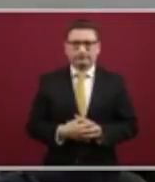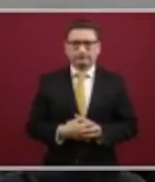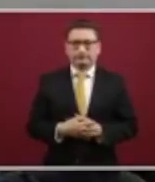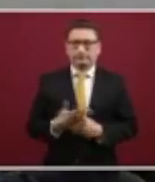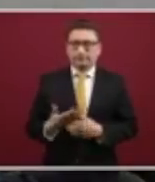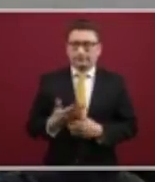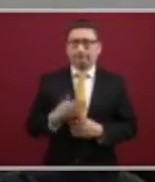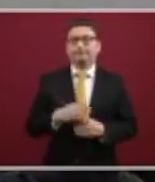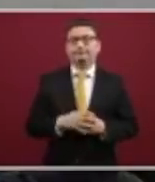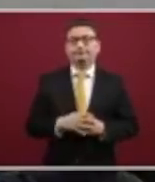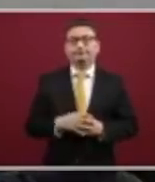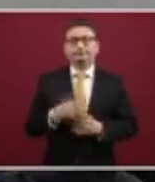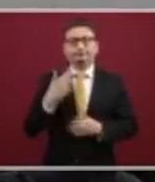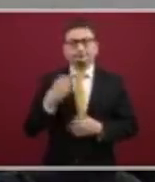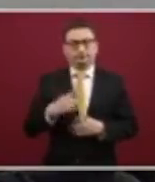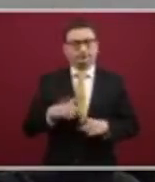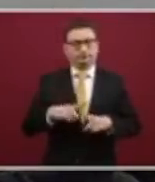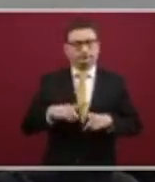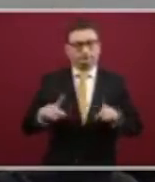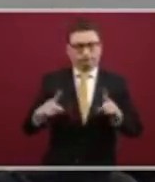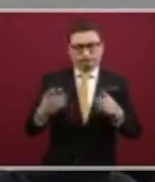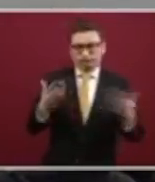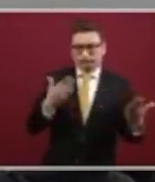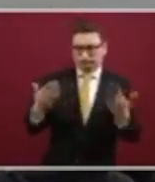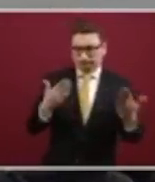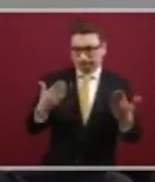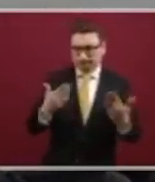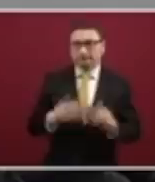hay una diferencia